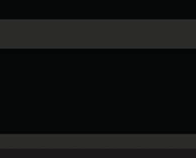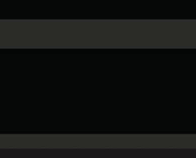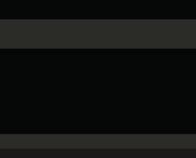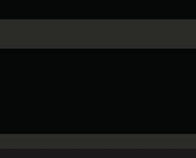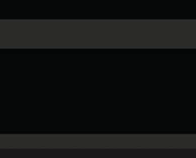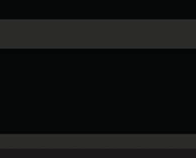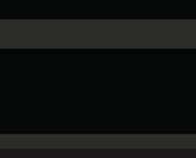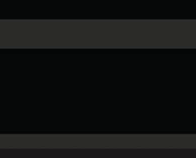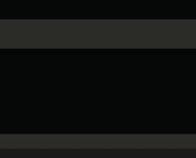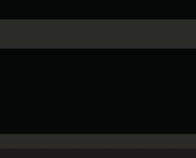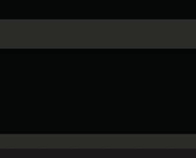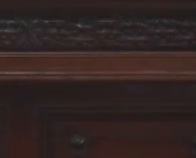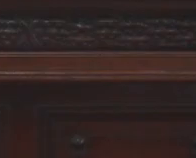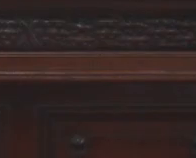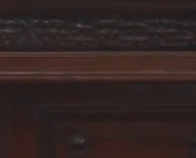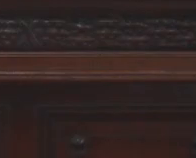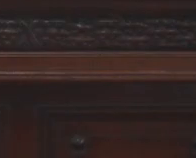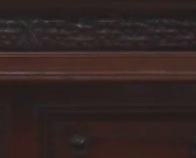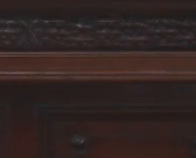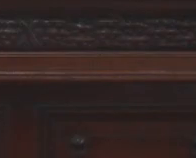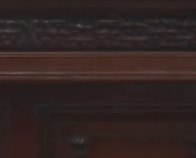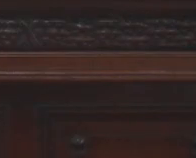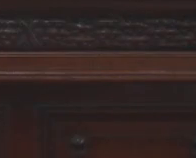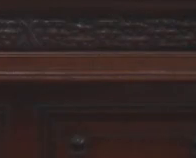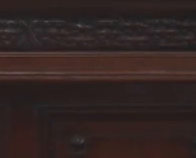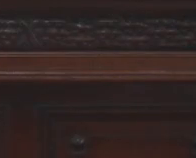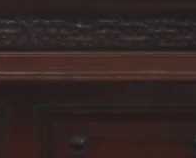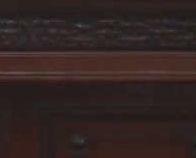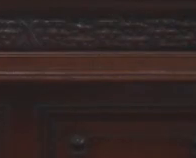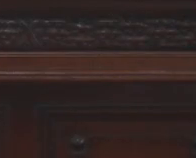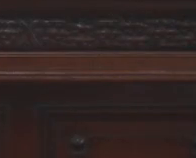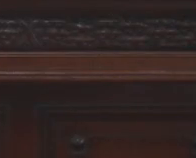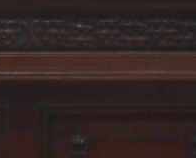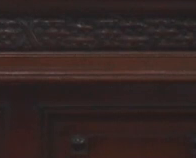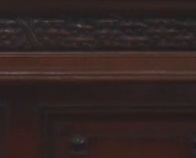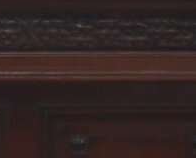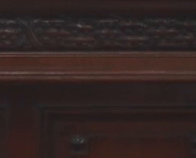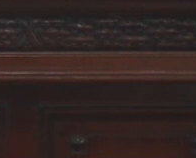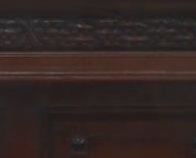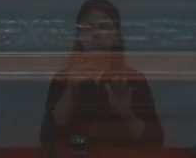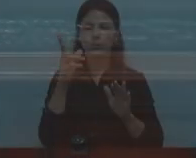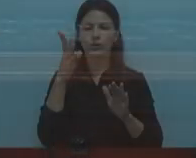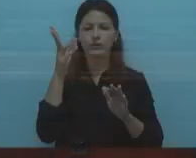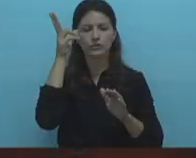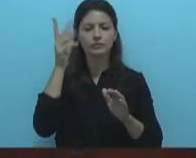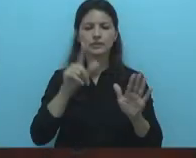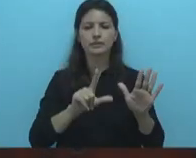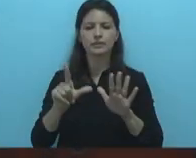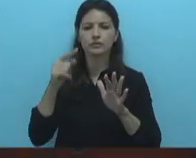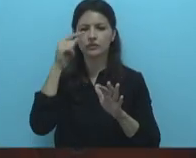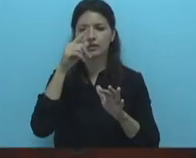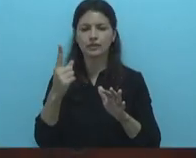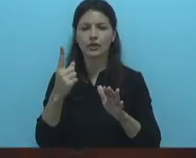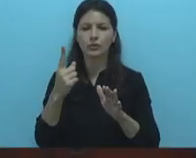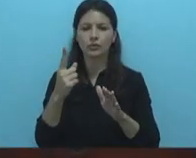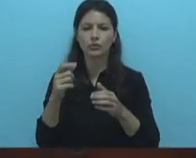de ley 48.490, diputada Cognali, no cuenta con dictamen. El punto número 16, proyecto de ley 48.771,